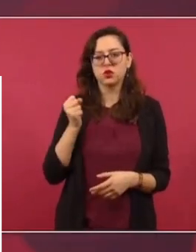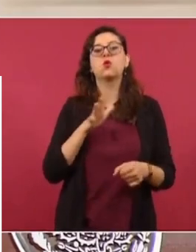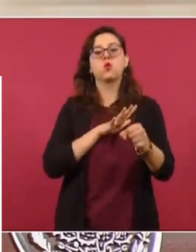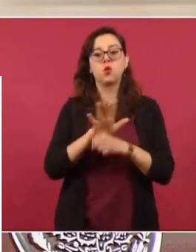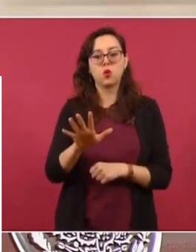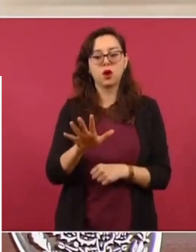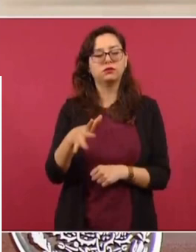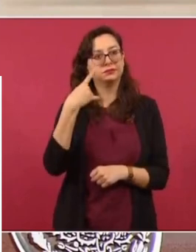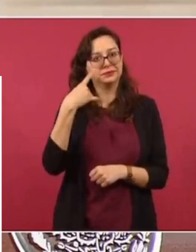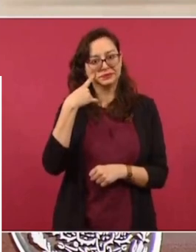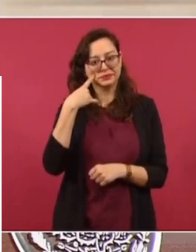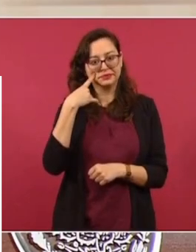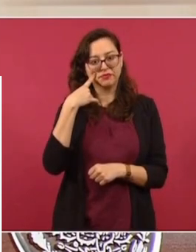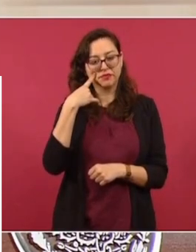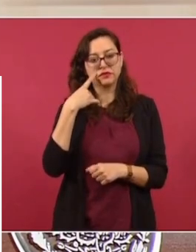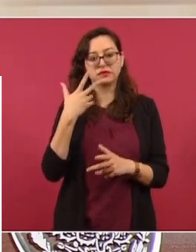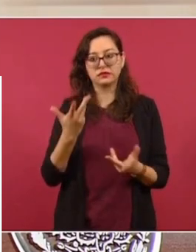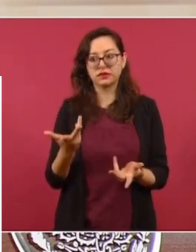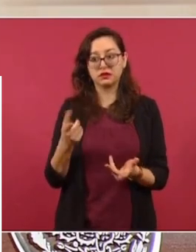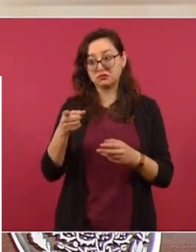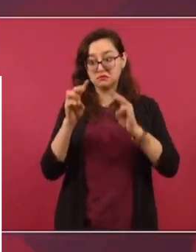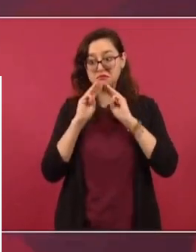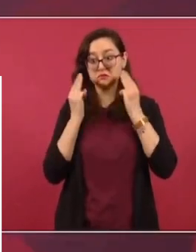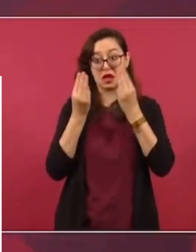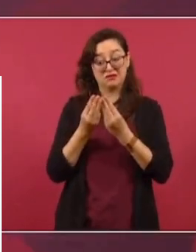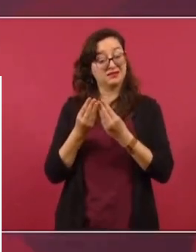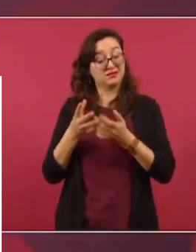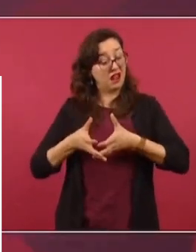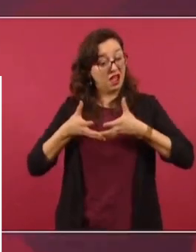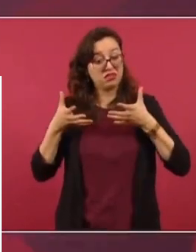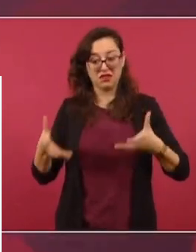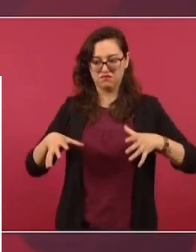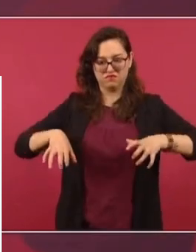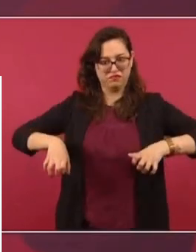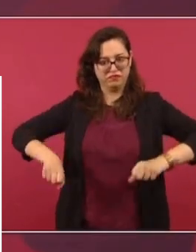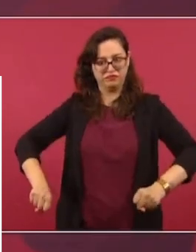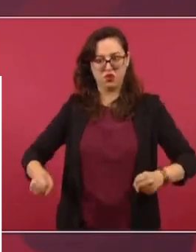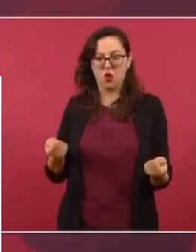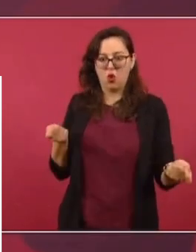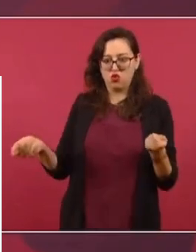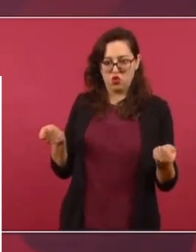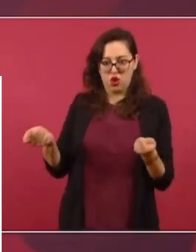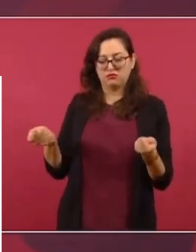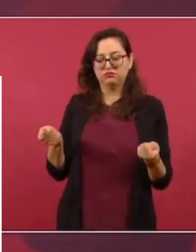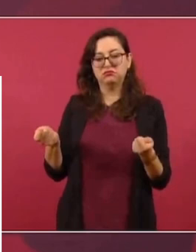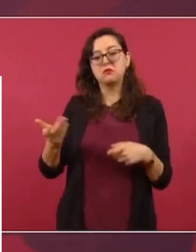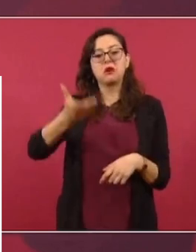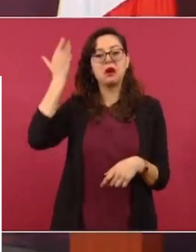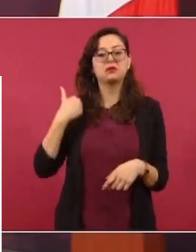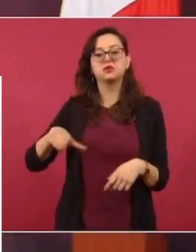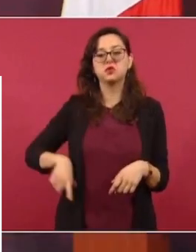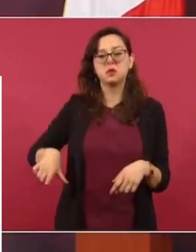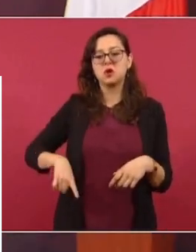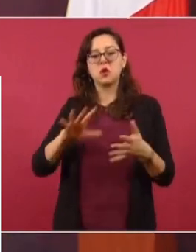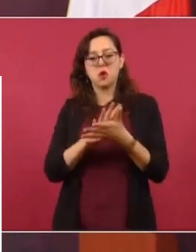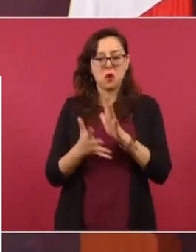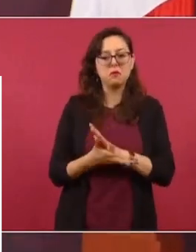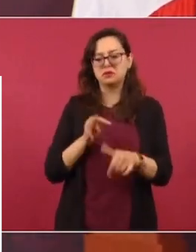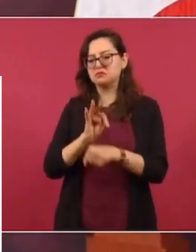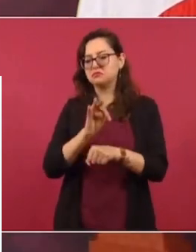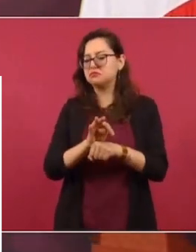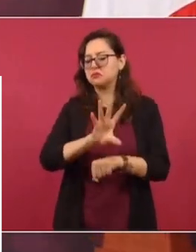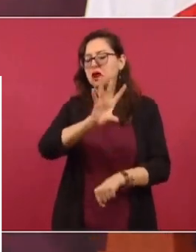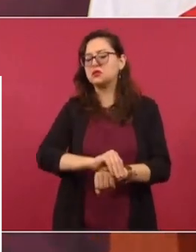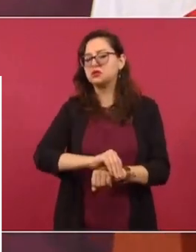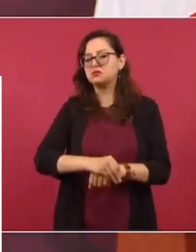ya es un mal que dejaron avanzar mucho, que lo promovieron, pues, con el contubernio de autoridades y